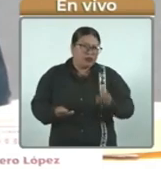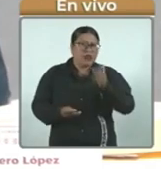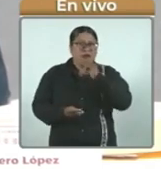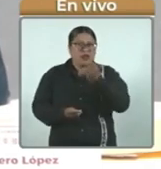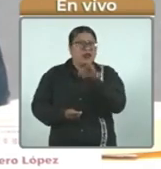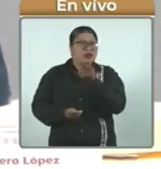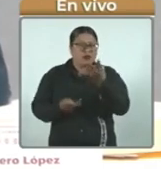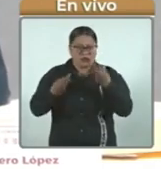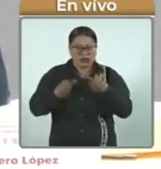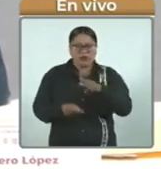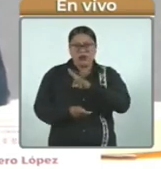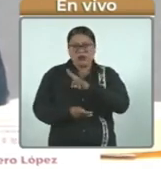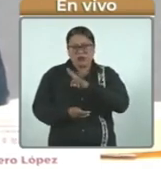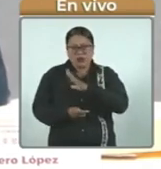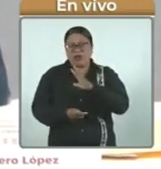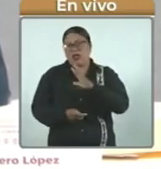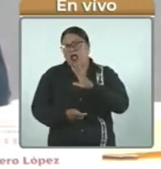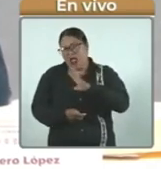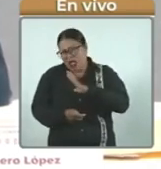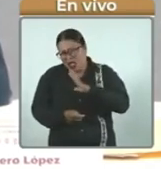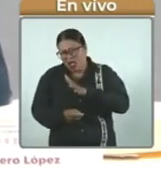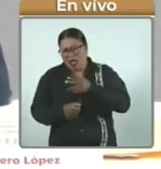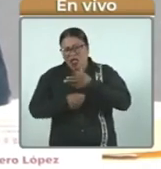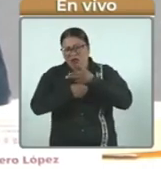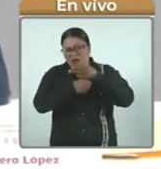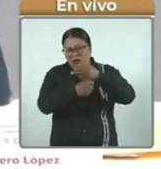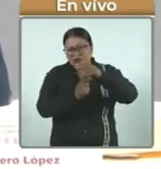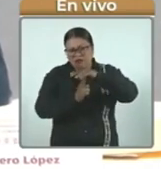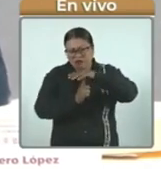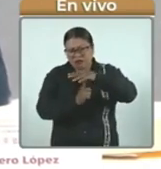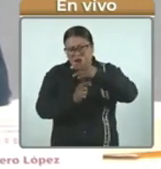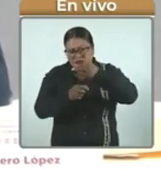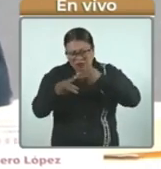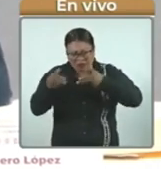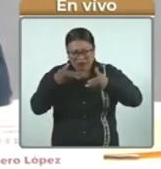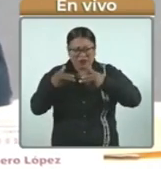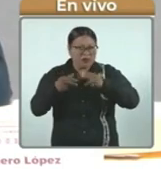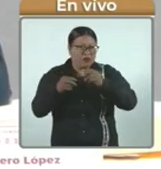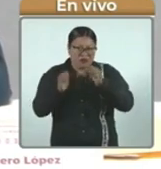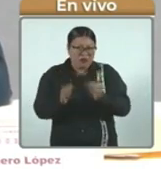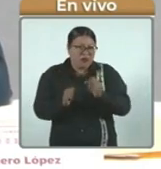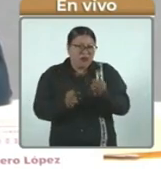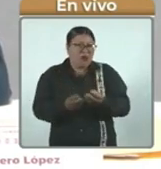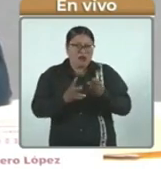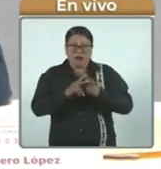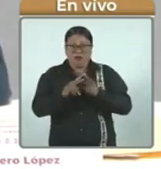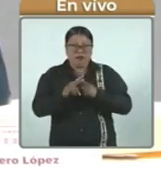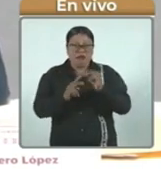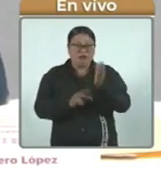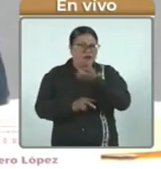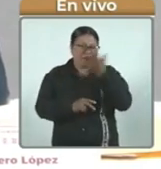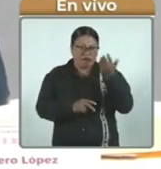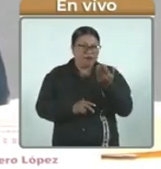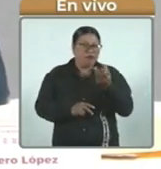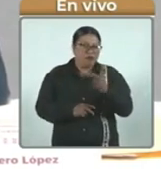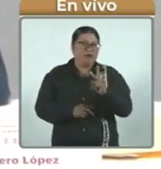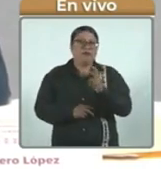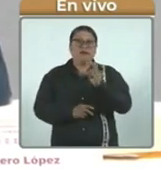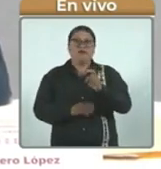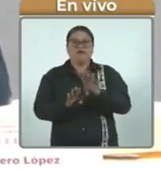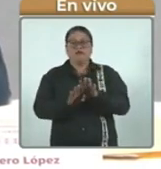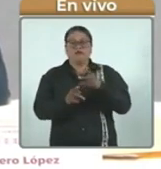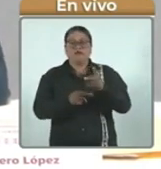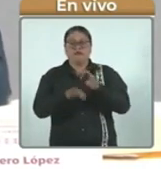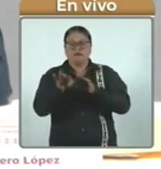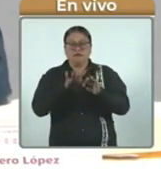tendrán volando. No tenemos datos de que alguien dedicado a otras actividades esté realizando esos trabajos, pero vamos